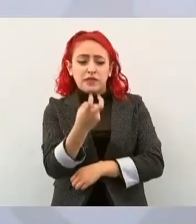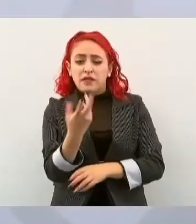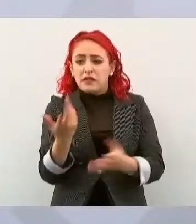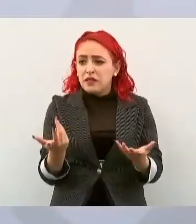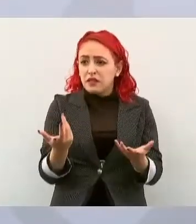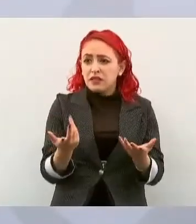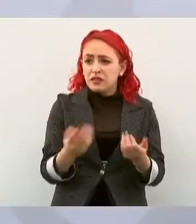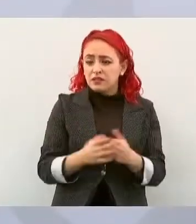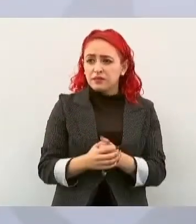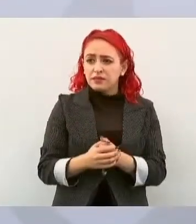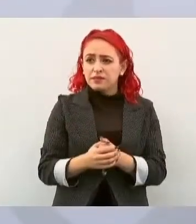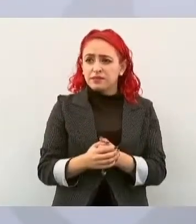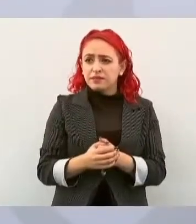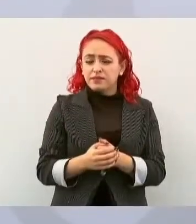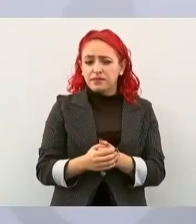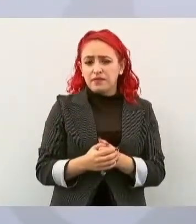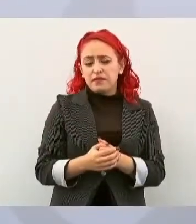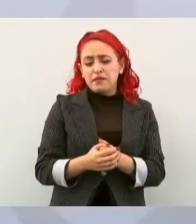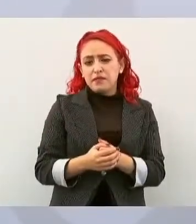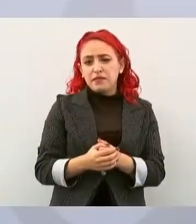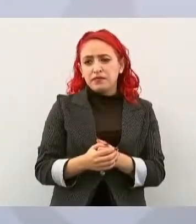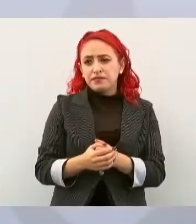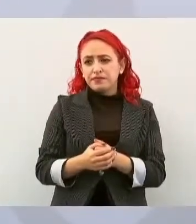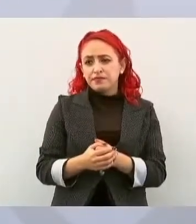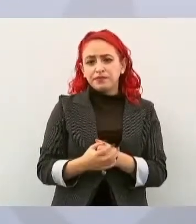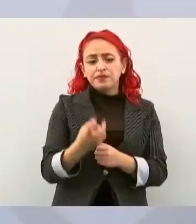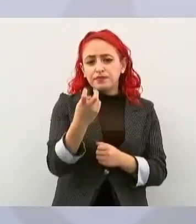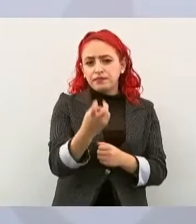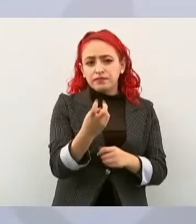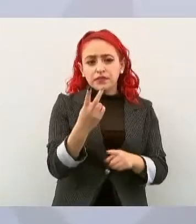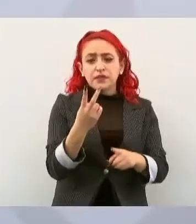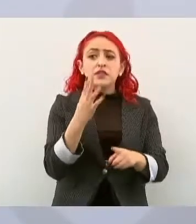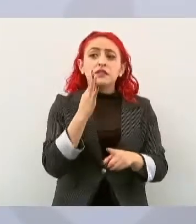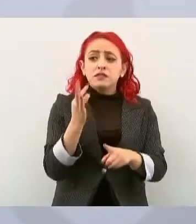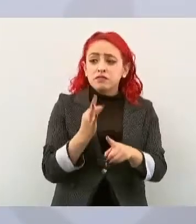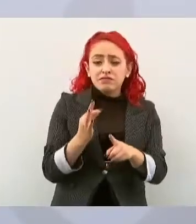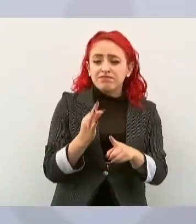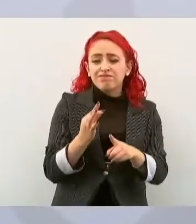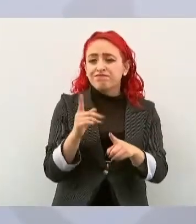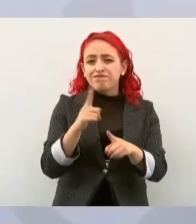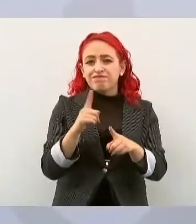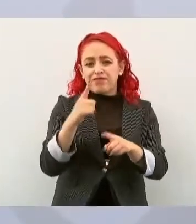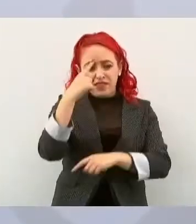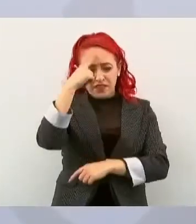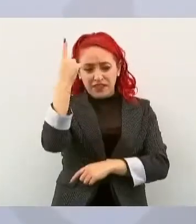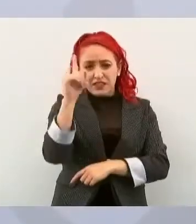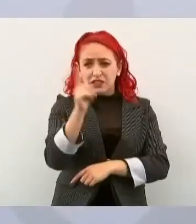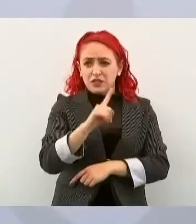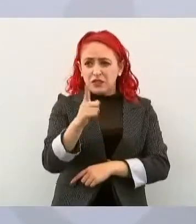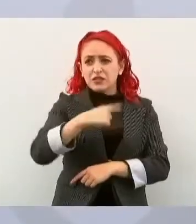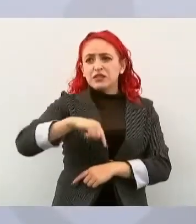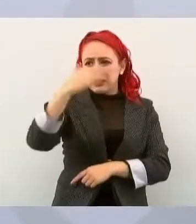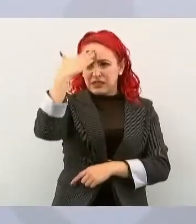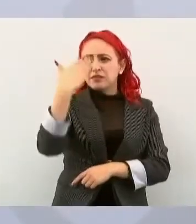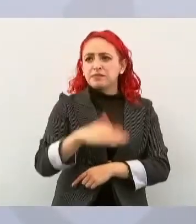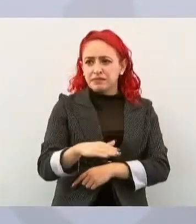no es un asunto sencillo, ya lo